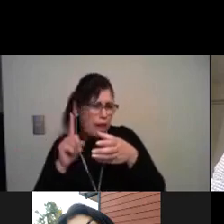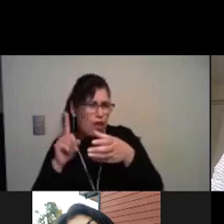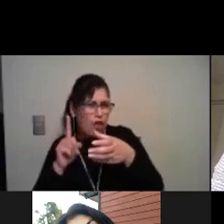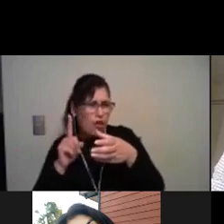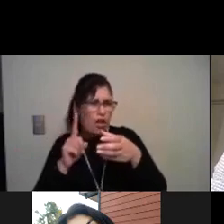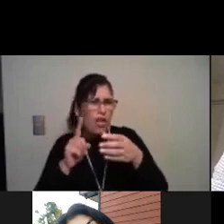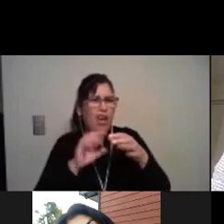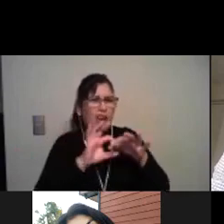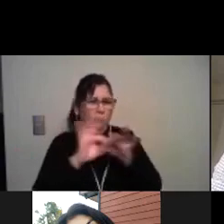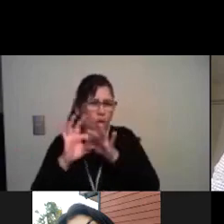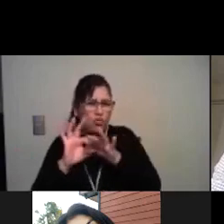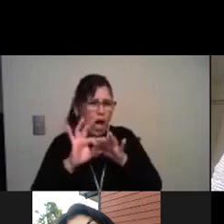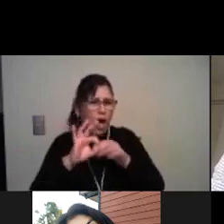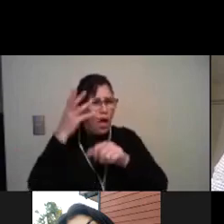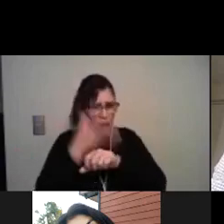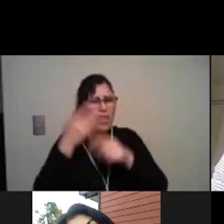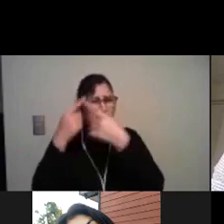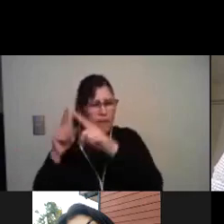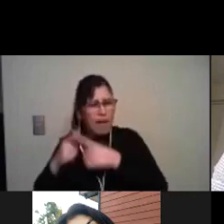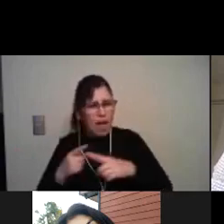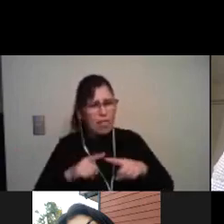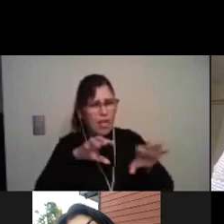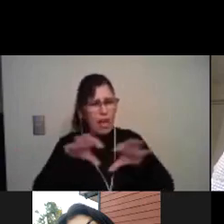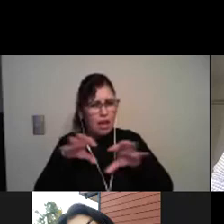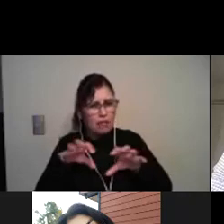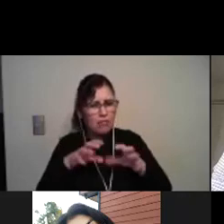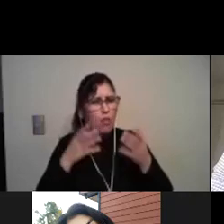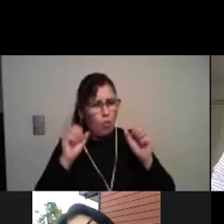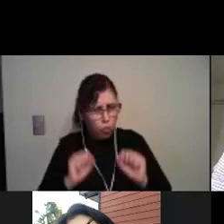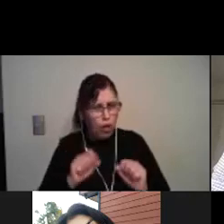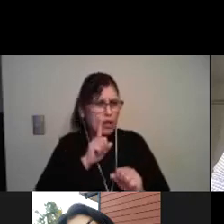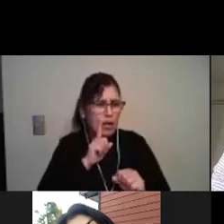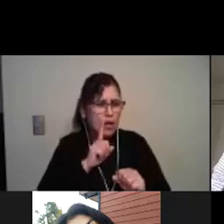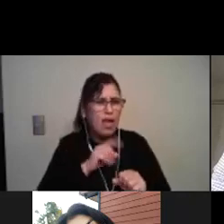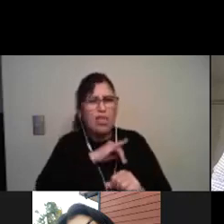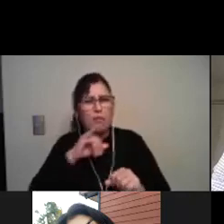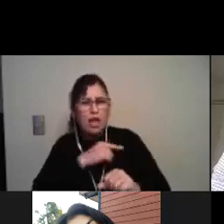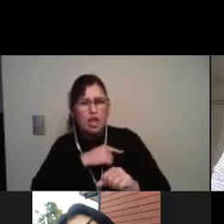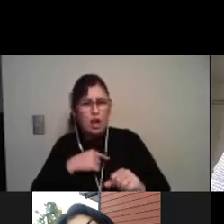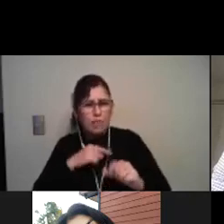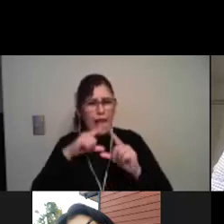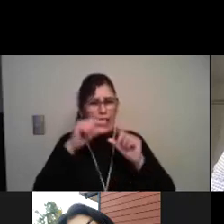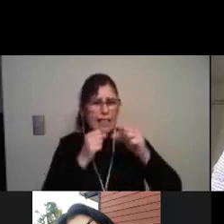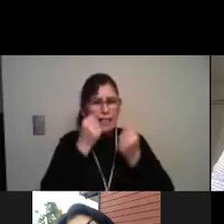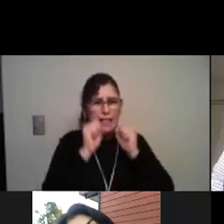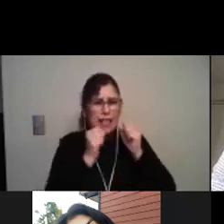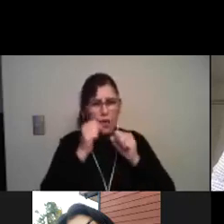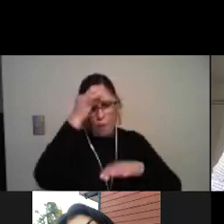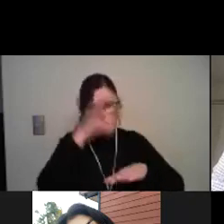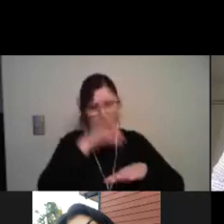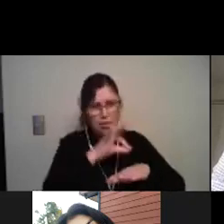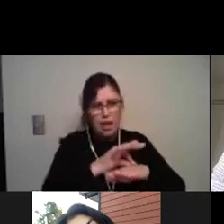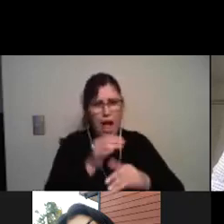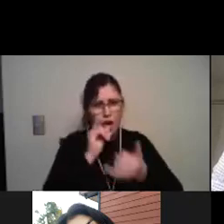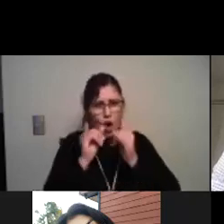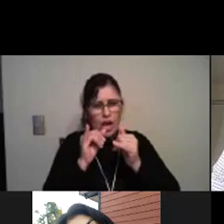causar diferentes cosas y por eso se le llamaba después neuropatía alcohólica o diabética.